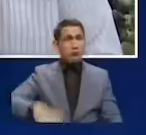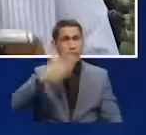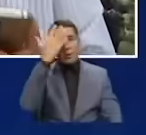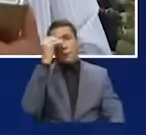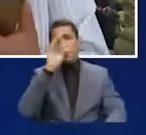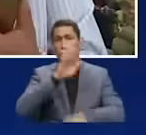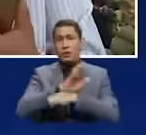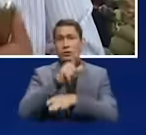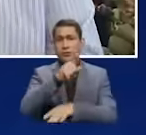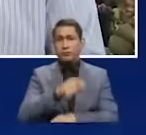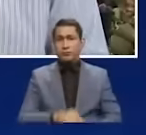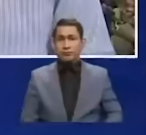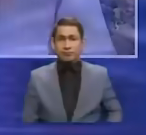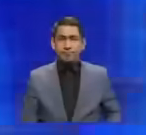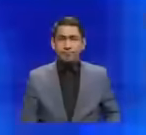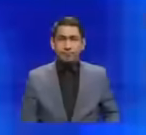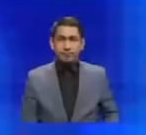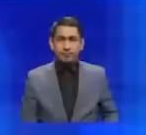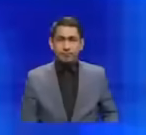tardes.